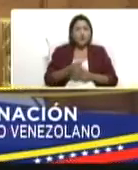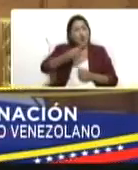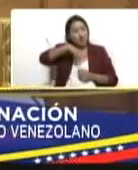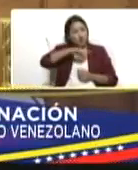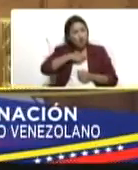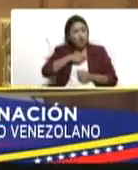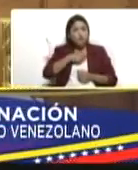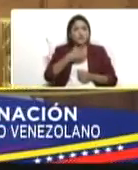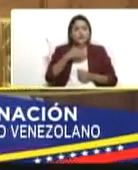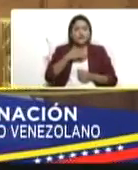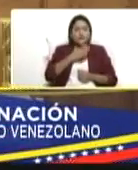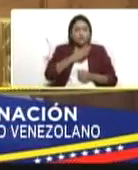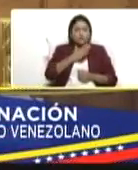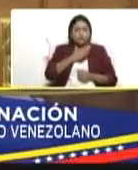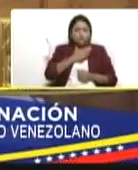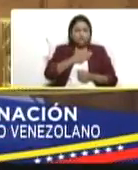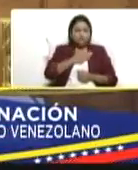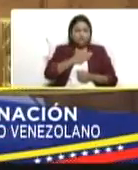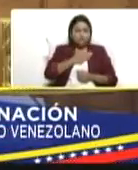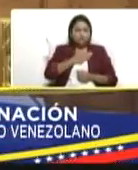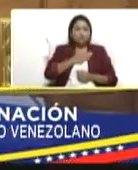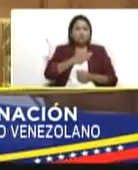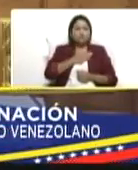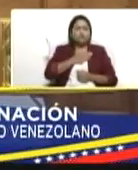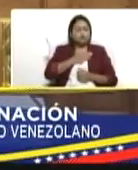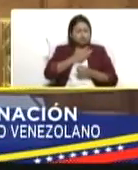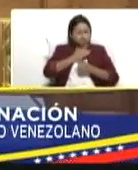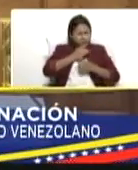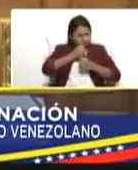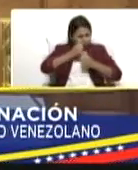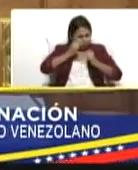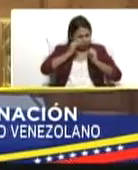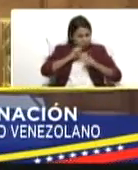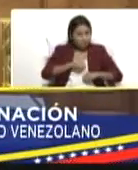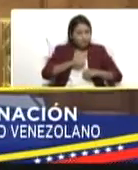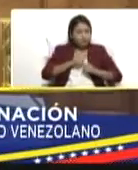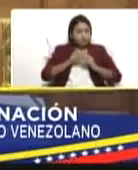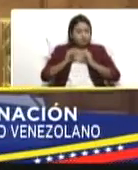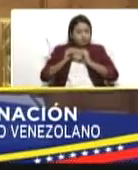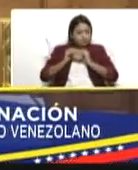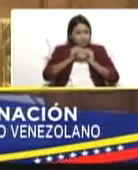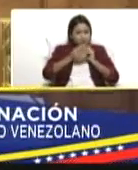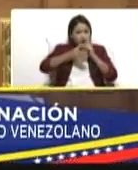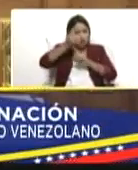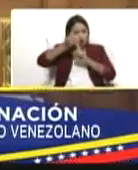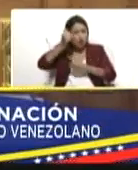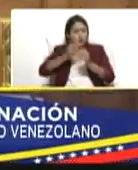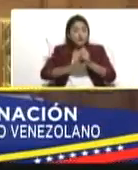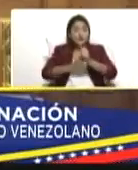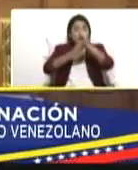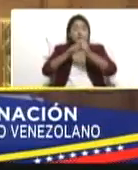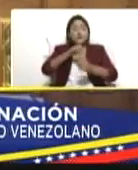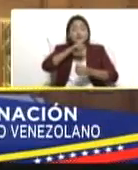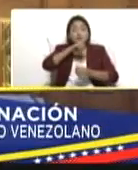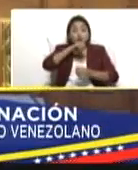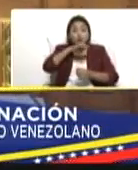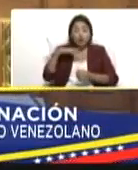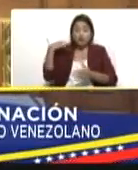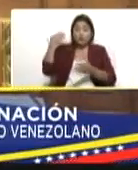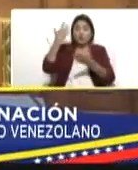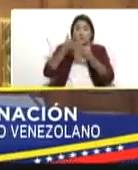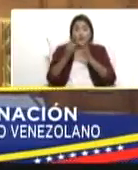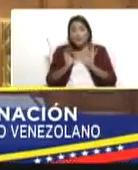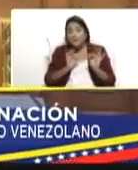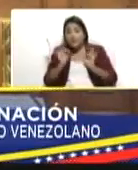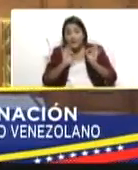desde el corazón dignos Herederos de las glorias de los Libertadores y preparemos el alma